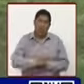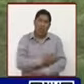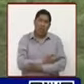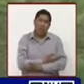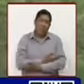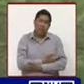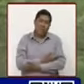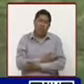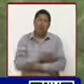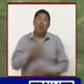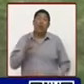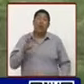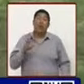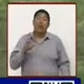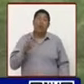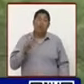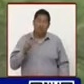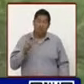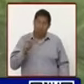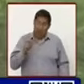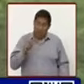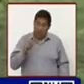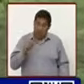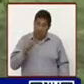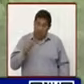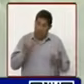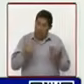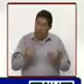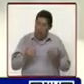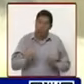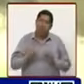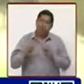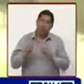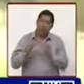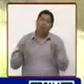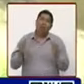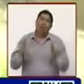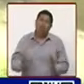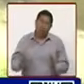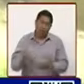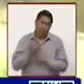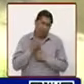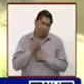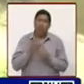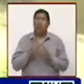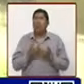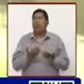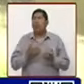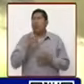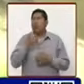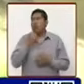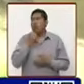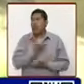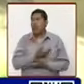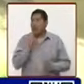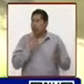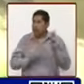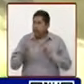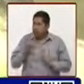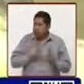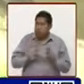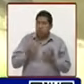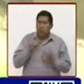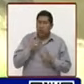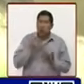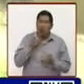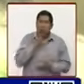bebé, Valentina Ubaldina, que ahora se encuentra en un hogar de acogida. ¿Cómo estará la bobita también? A veces grave me preocupo también de